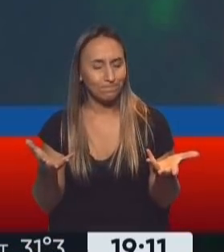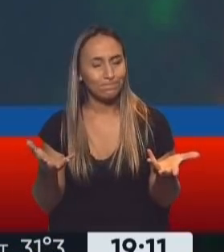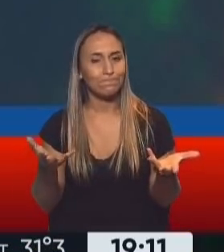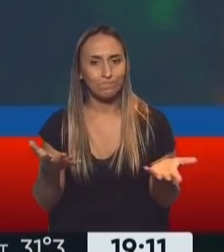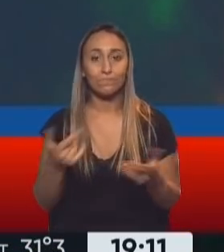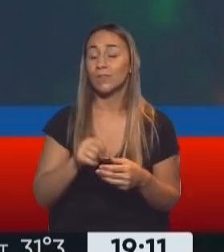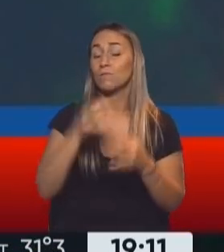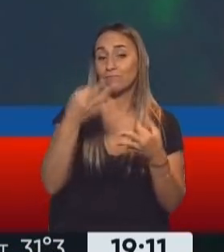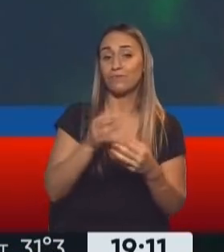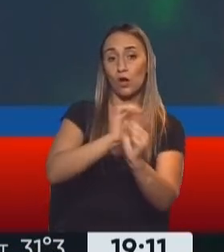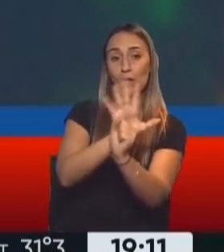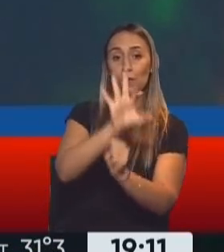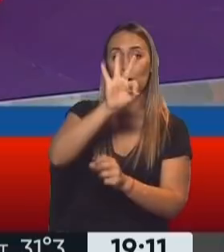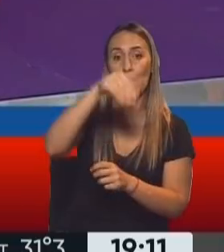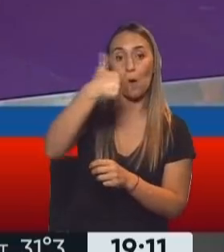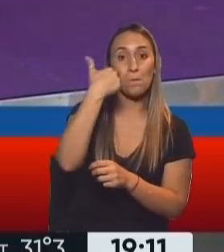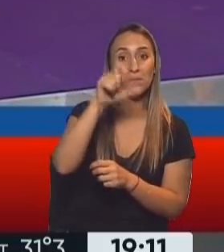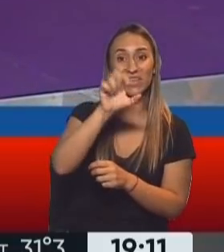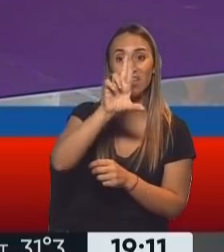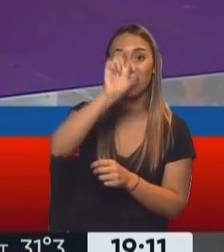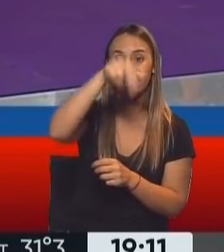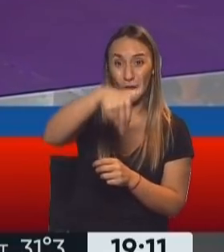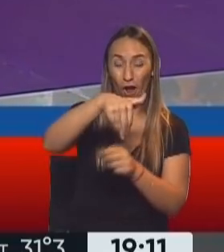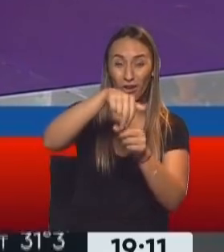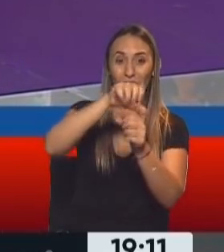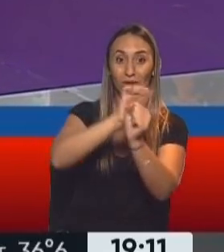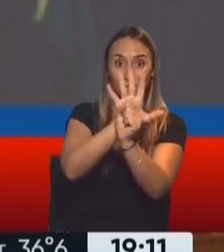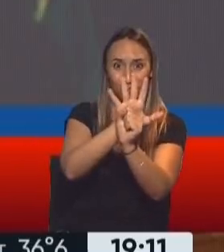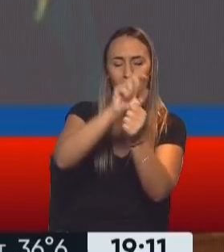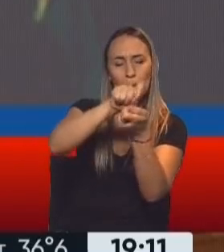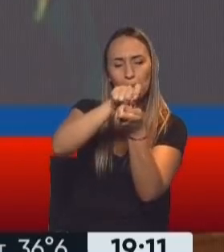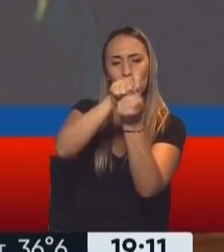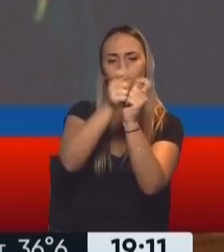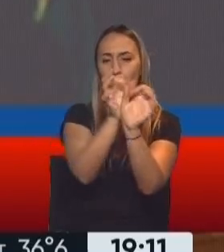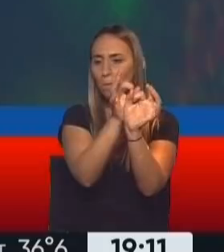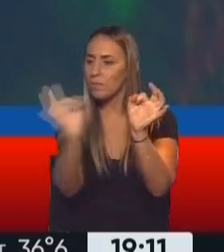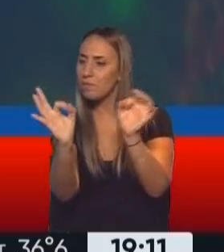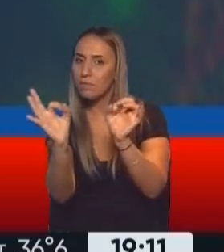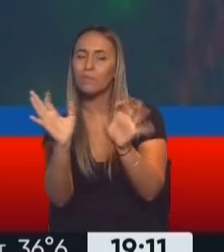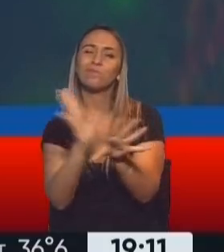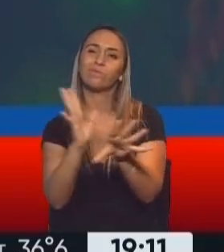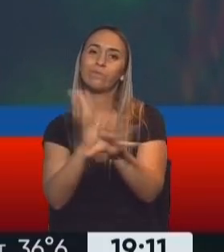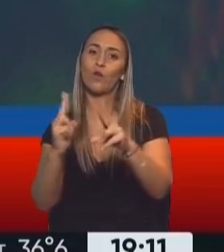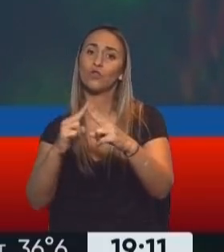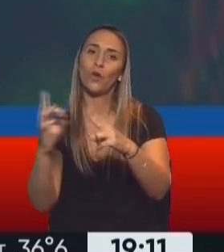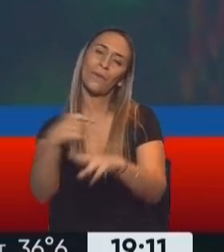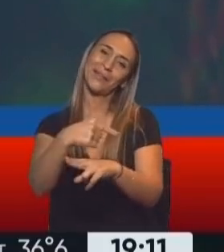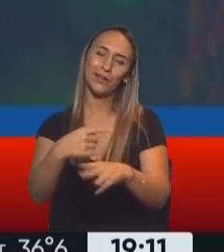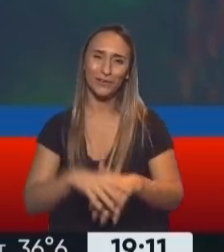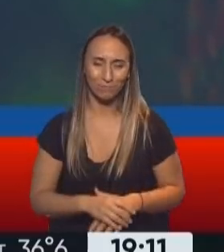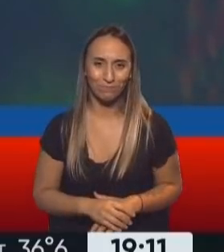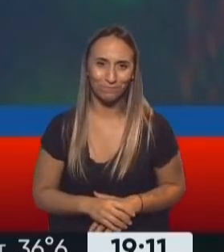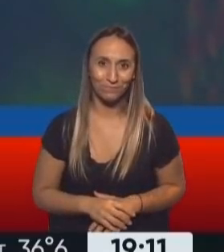la Omicron, que es una variante... Esa es la manera entonces correcta, una subvariante como de la un sobrinito, variante. Digamos. ¿Sí? O